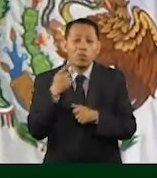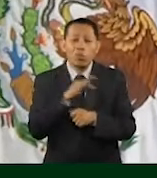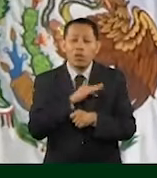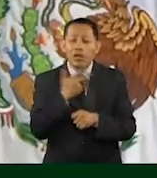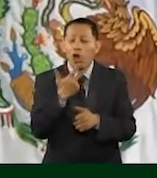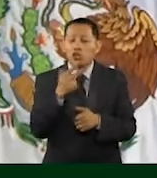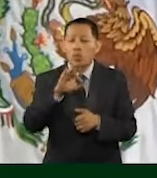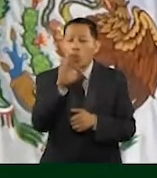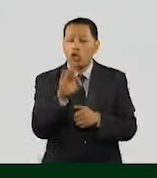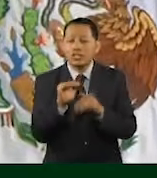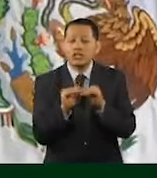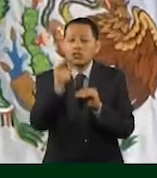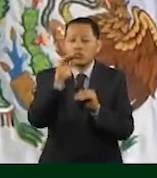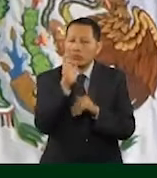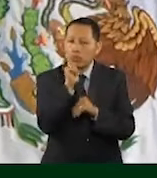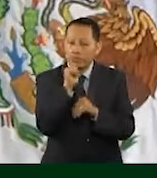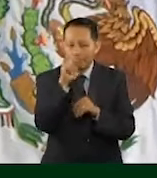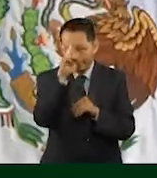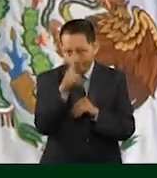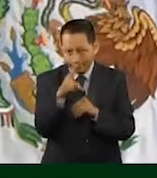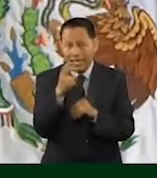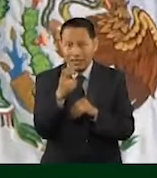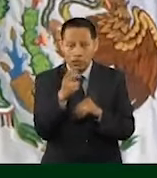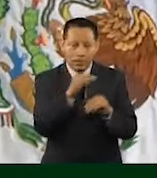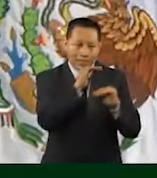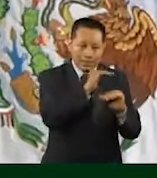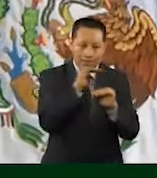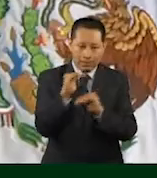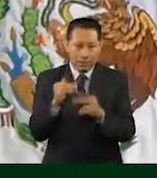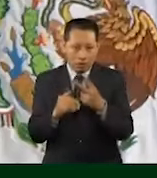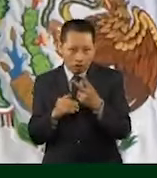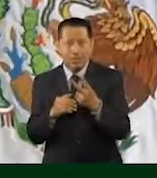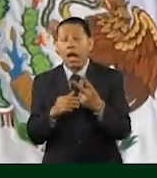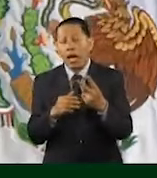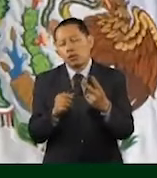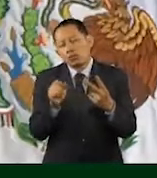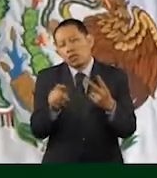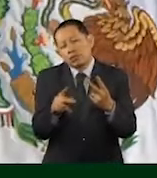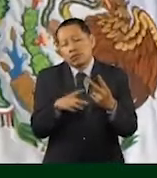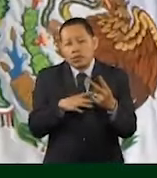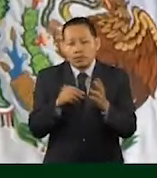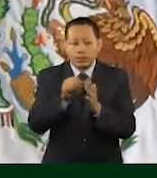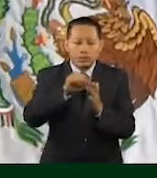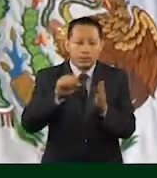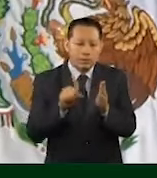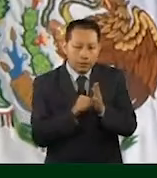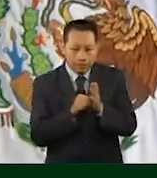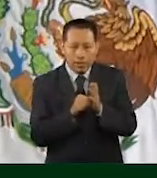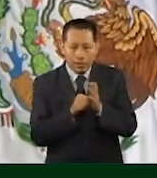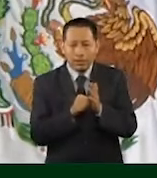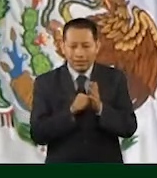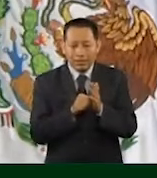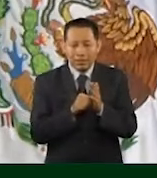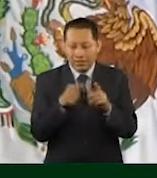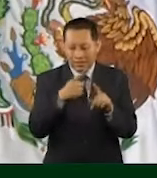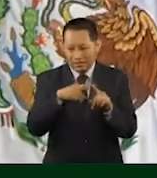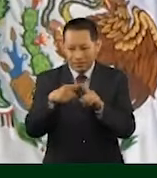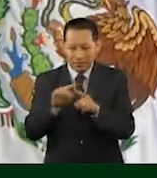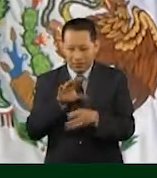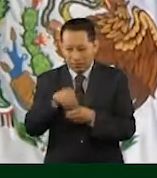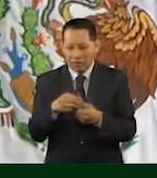puntos de sobrer representación con estos dos límites pues entonces se diseña nuestro sistema mixto no tenemos